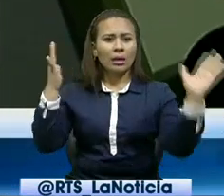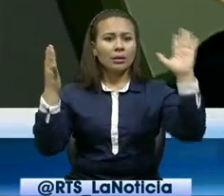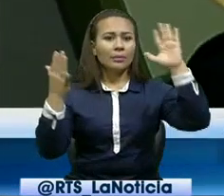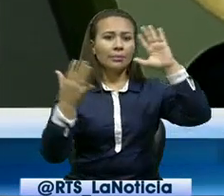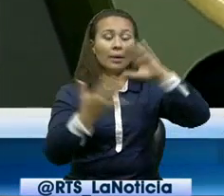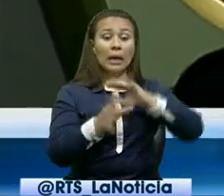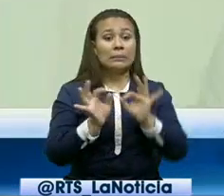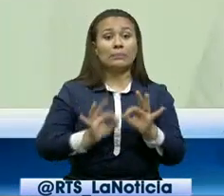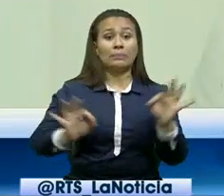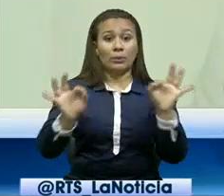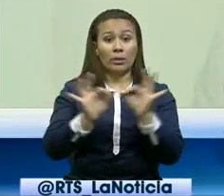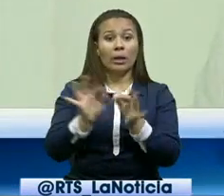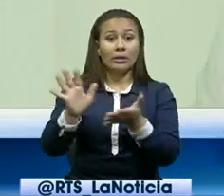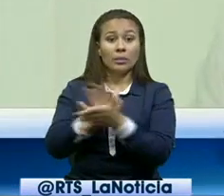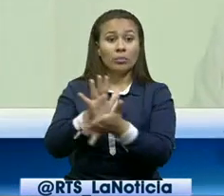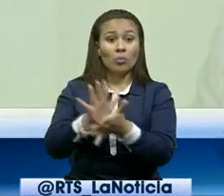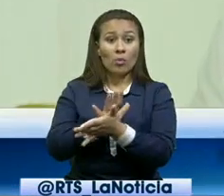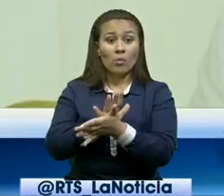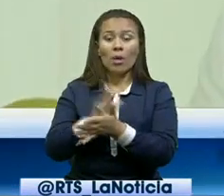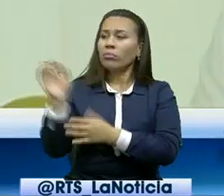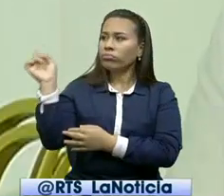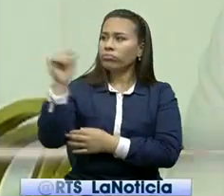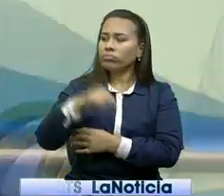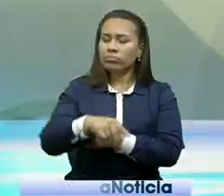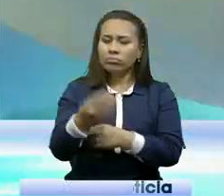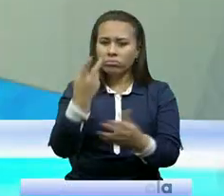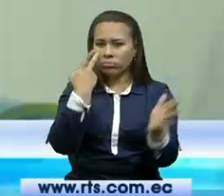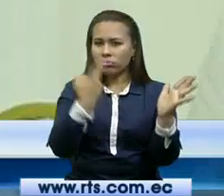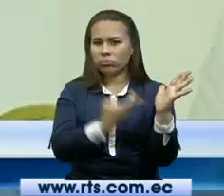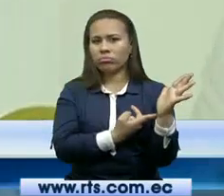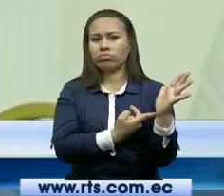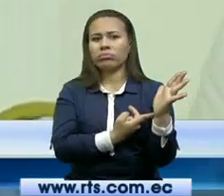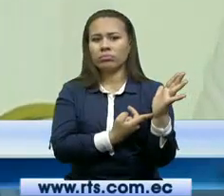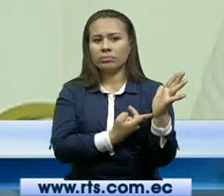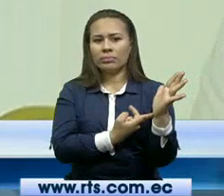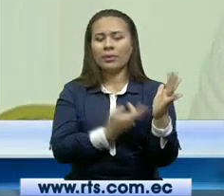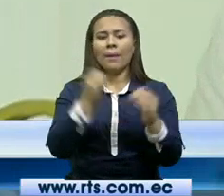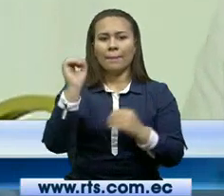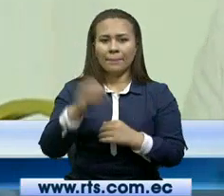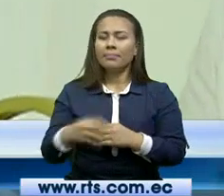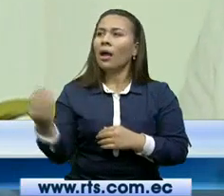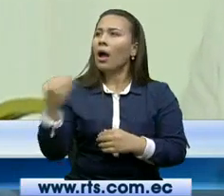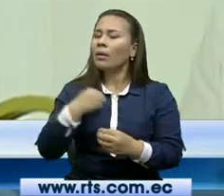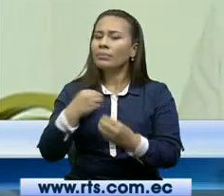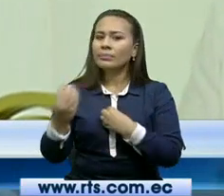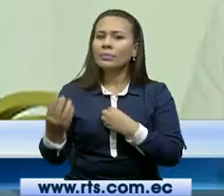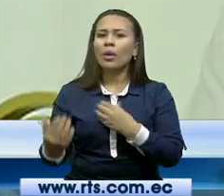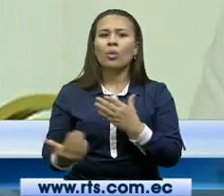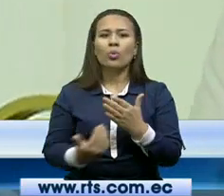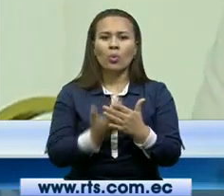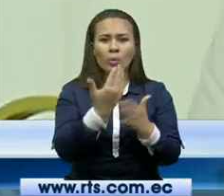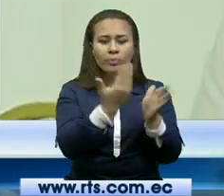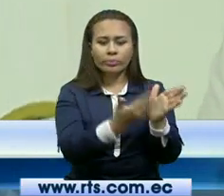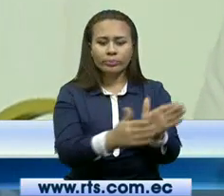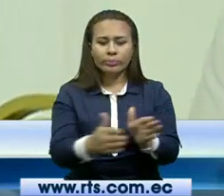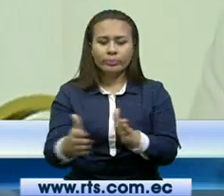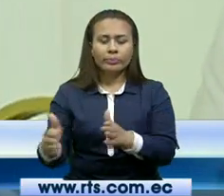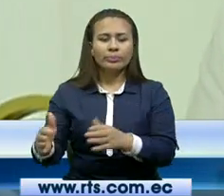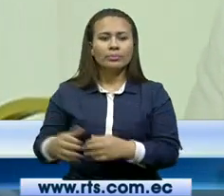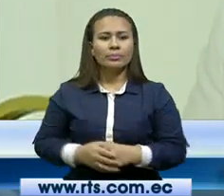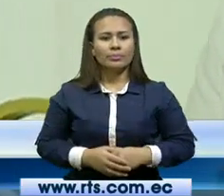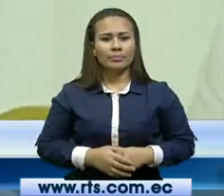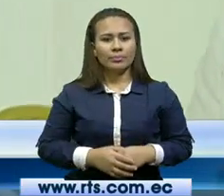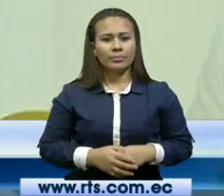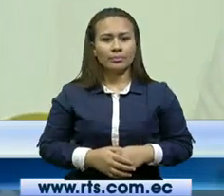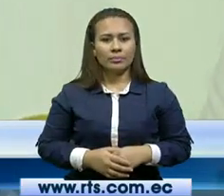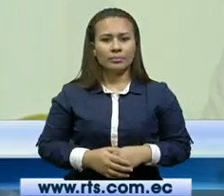más importante del mundo, para que nos den una jornada completa